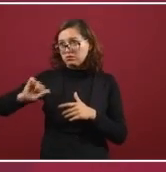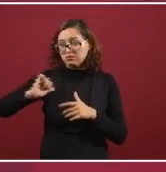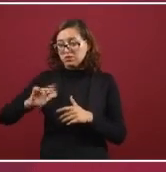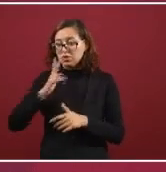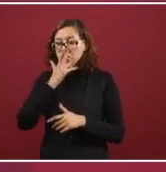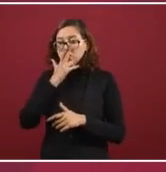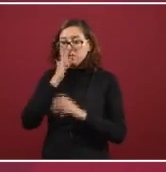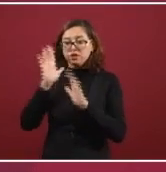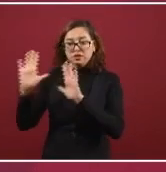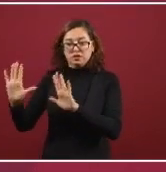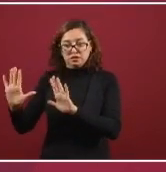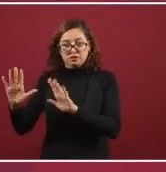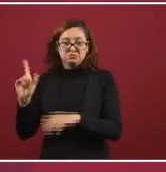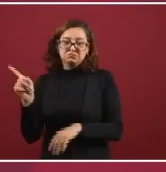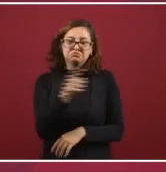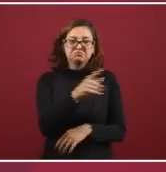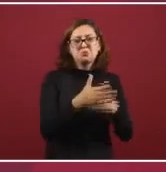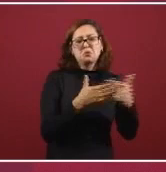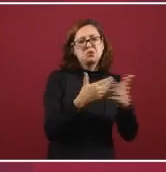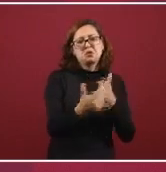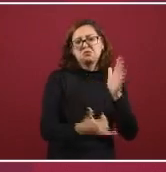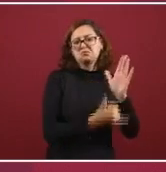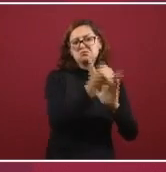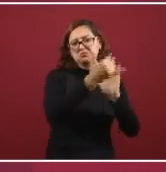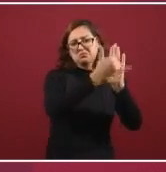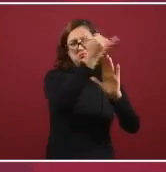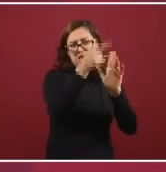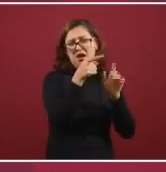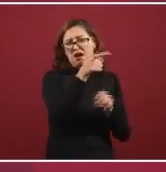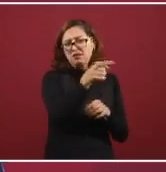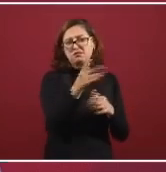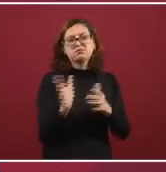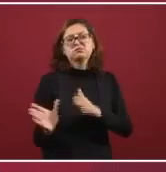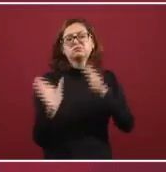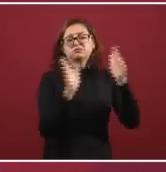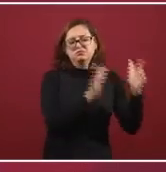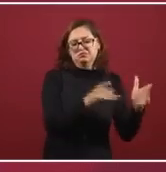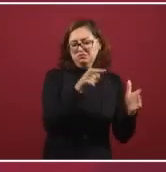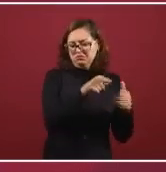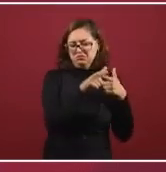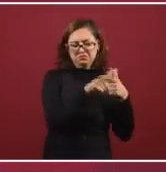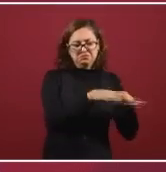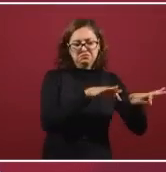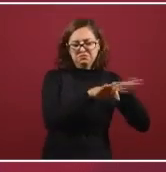pero todo lo antiguo se conserva